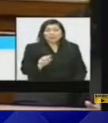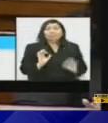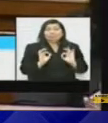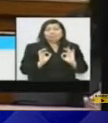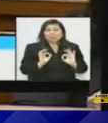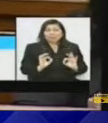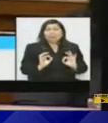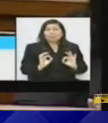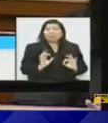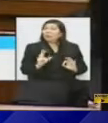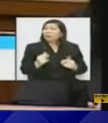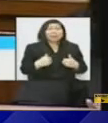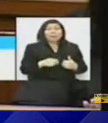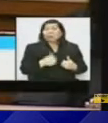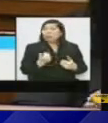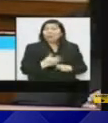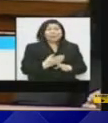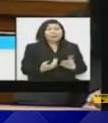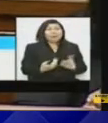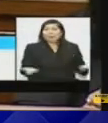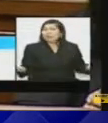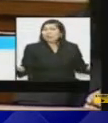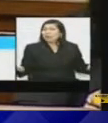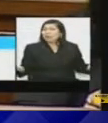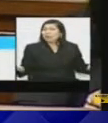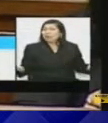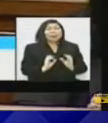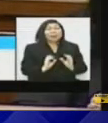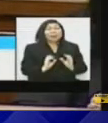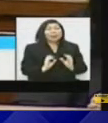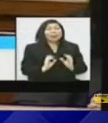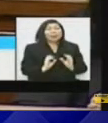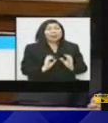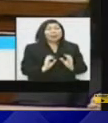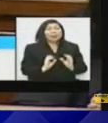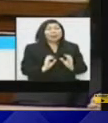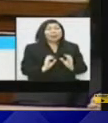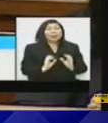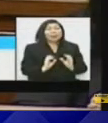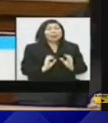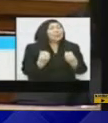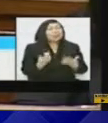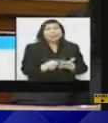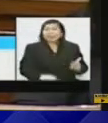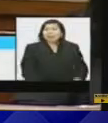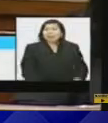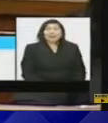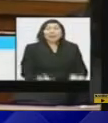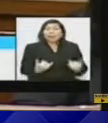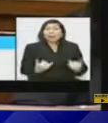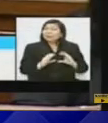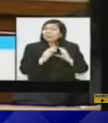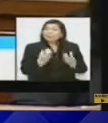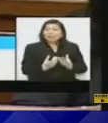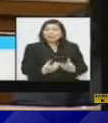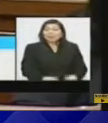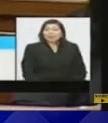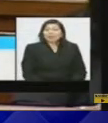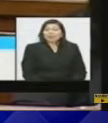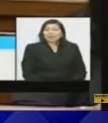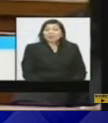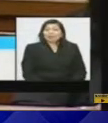del castillo lo diga de la boca para afuera porque algunos dicen y algunos han sido más honestos aunque no parece pero sin